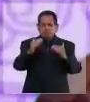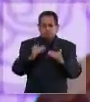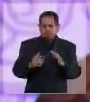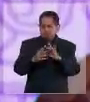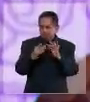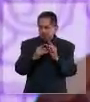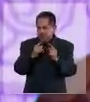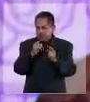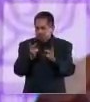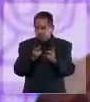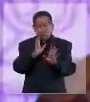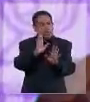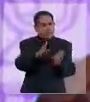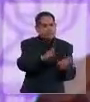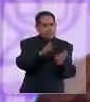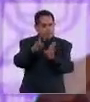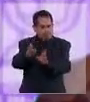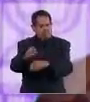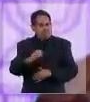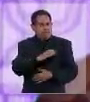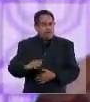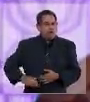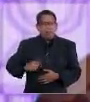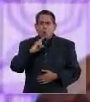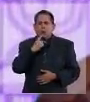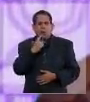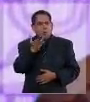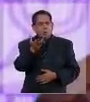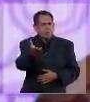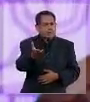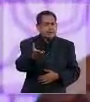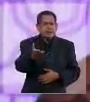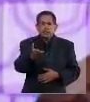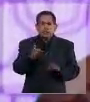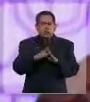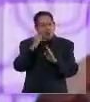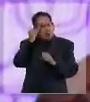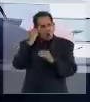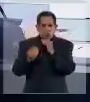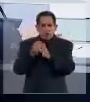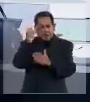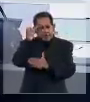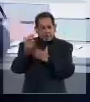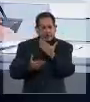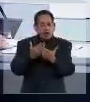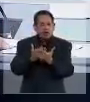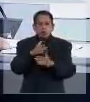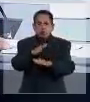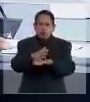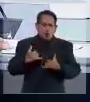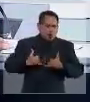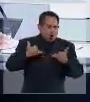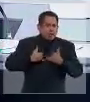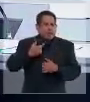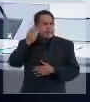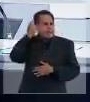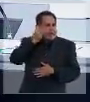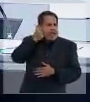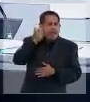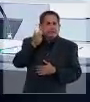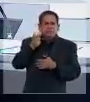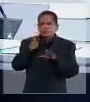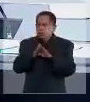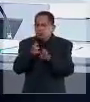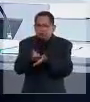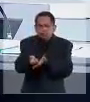pero candidato López Obrador, usted propone uno nuevo que tiene que ver con el de los jóvenes, con las becas a los jóvenes, y